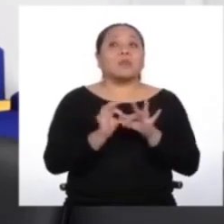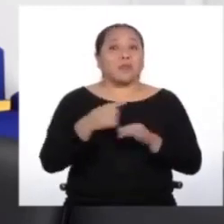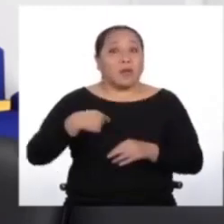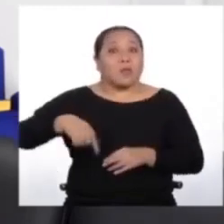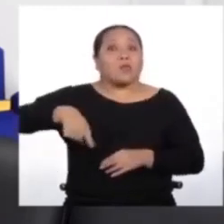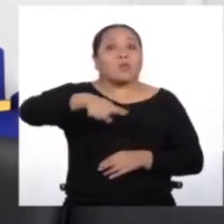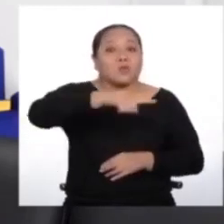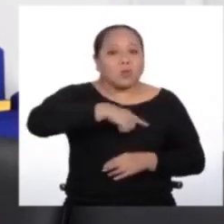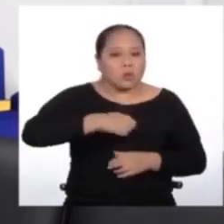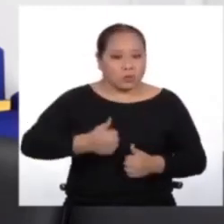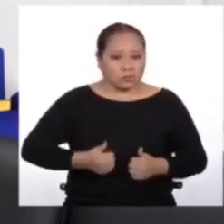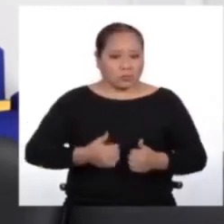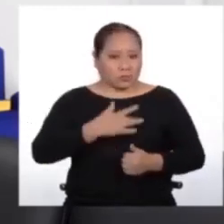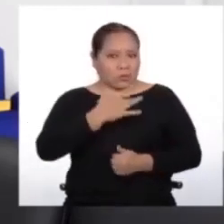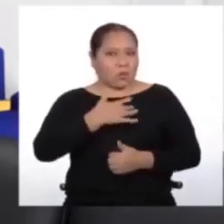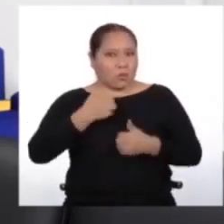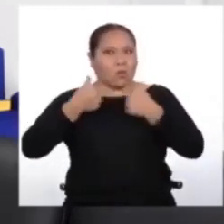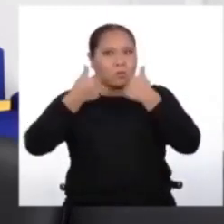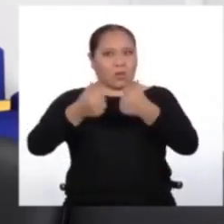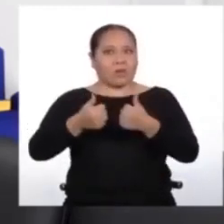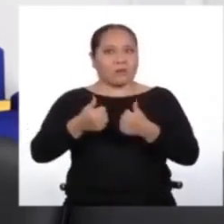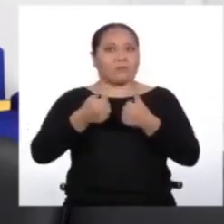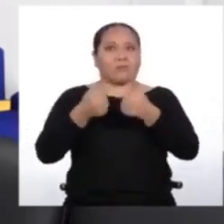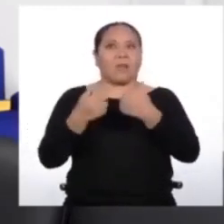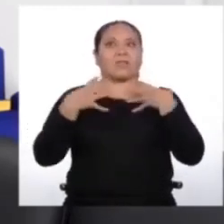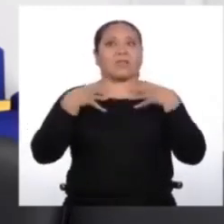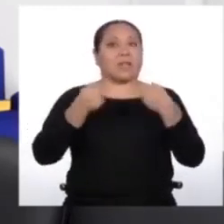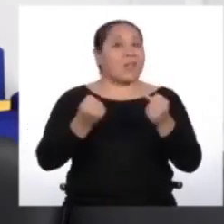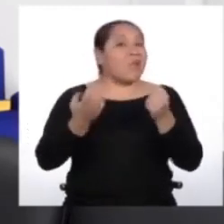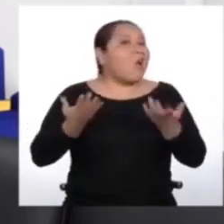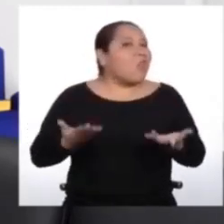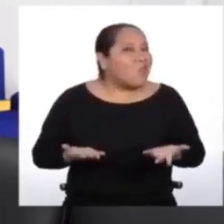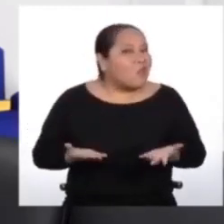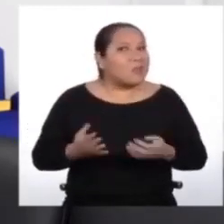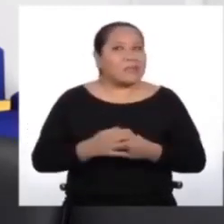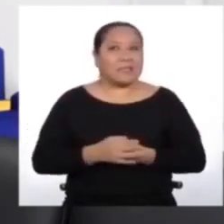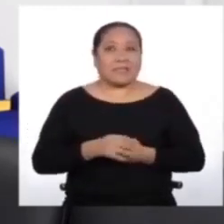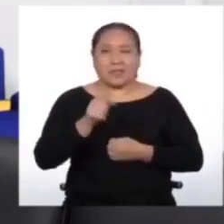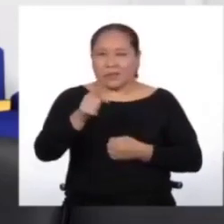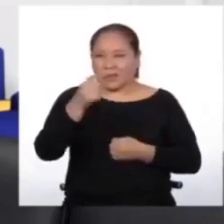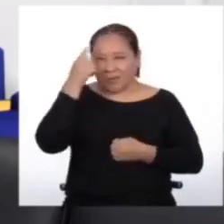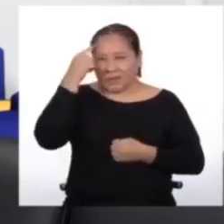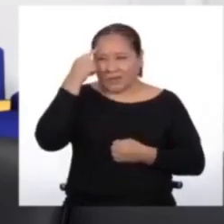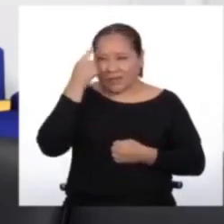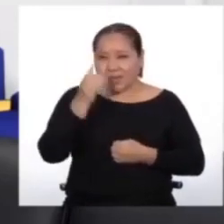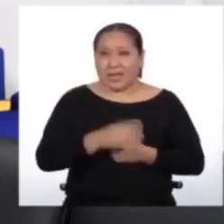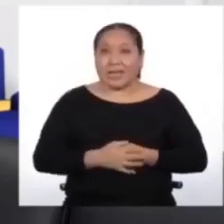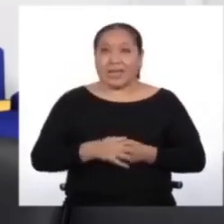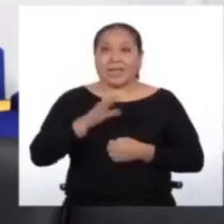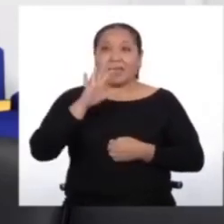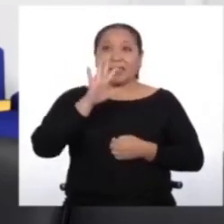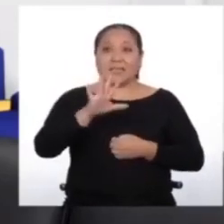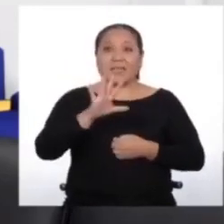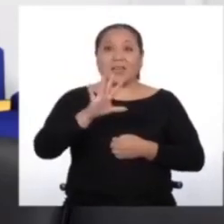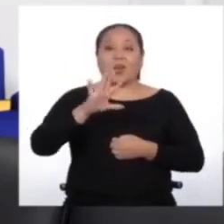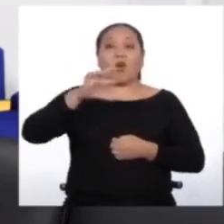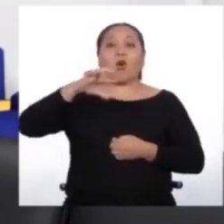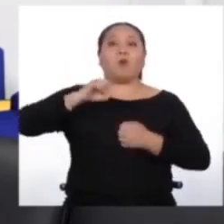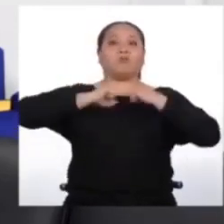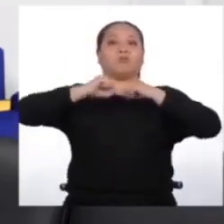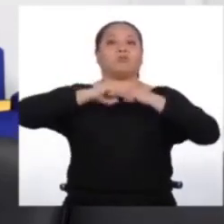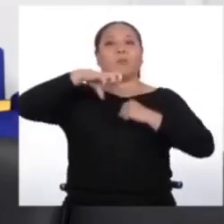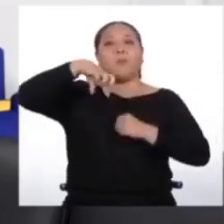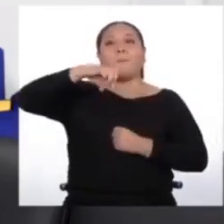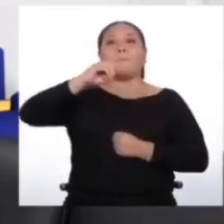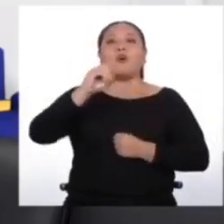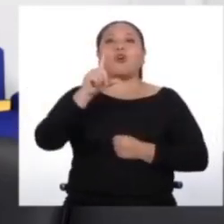nosotros estemos bien, ¿no? Bien de salud. Entonces, ¿qué les parece si hacemos 5 polichineras hoy y por los siguientes